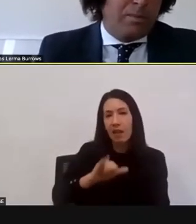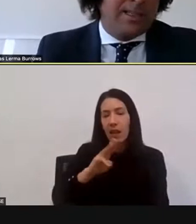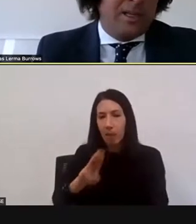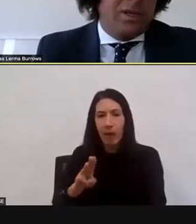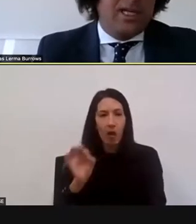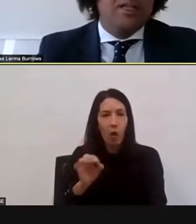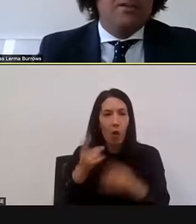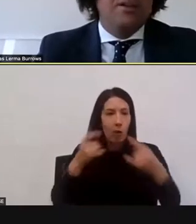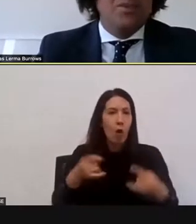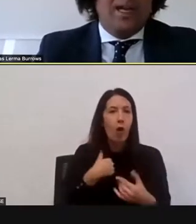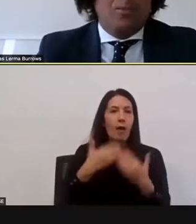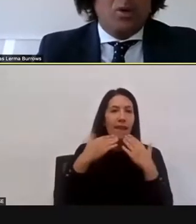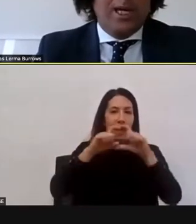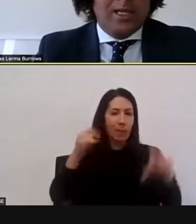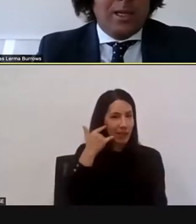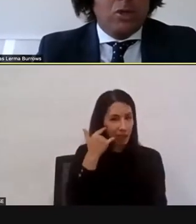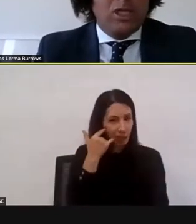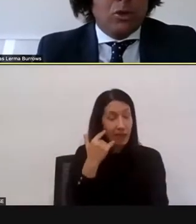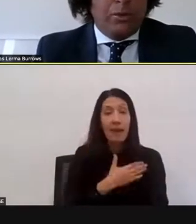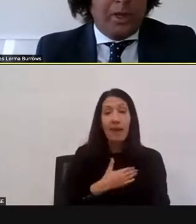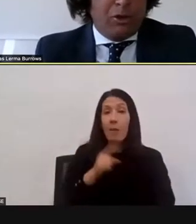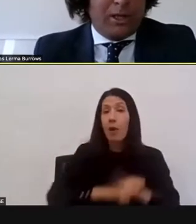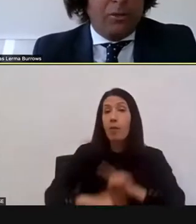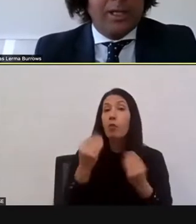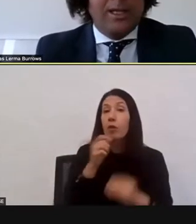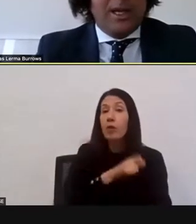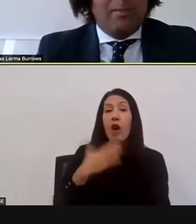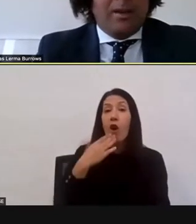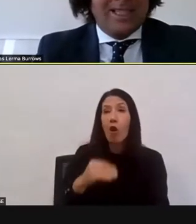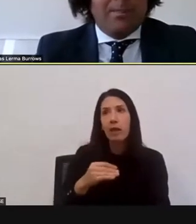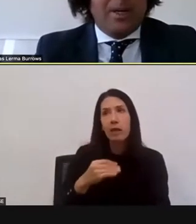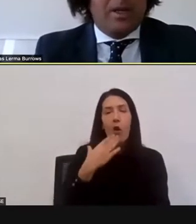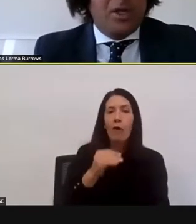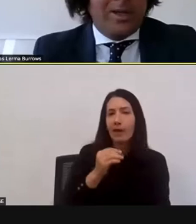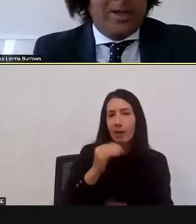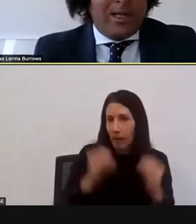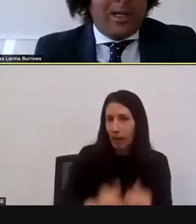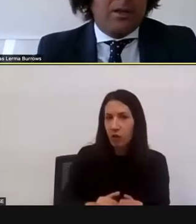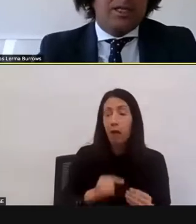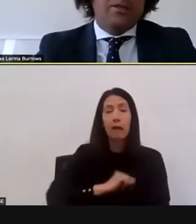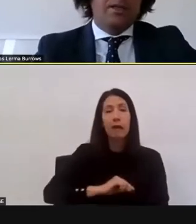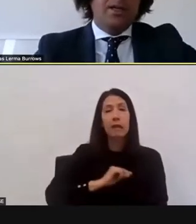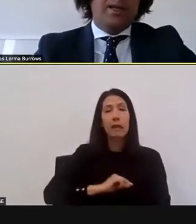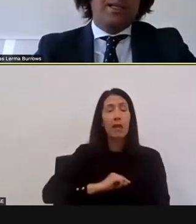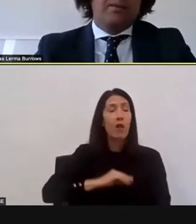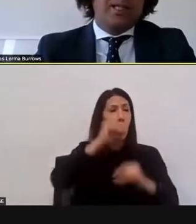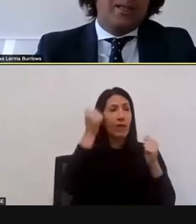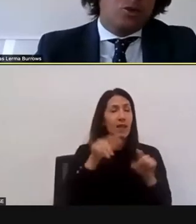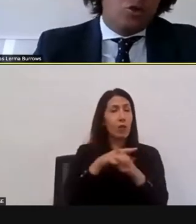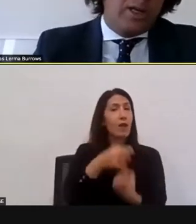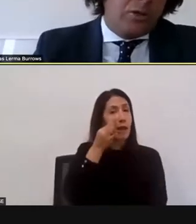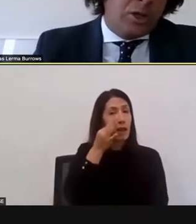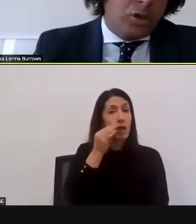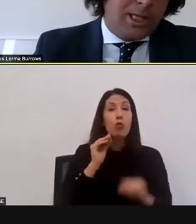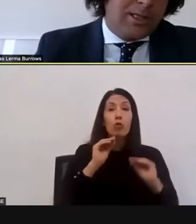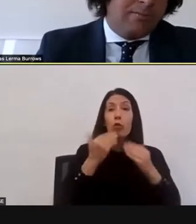compañías telefónicas. Es decir, el problema que hay es que hay muchísimos jóvenes y no tan jóvenes que pierden esa percepción de la realidad. Es decir, que a través de su